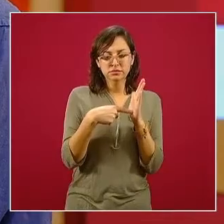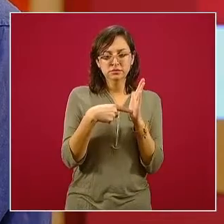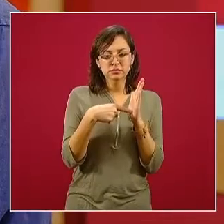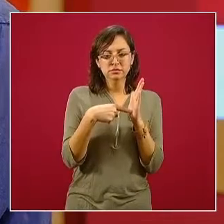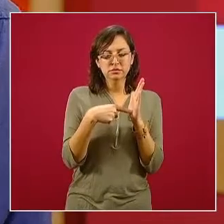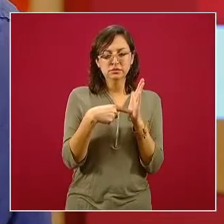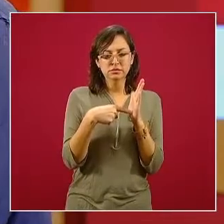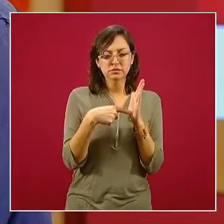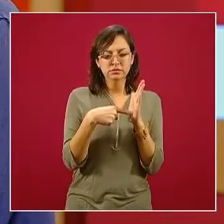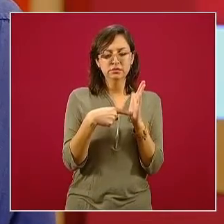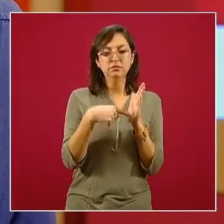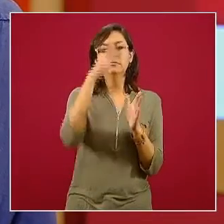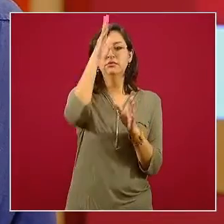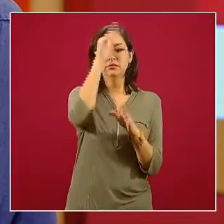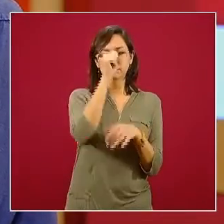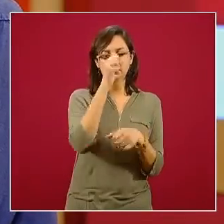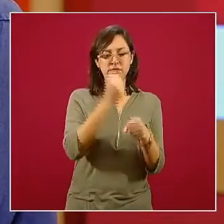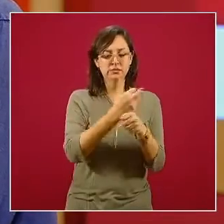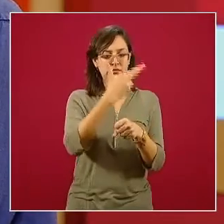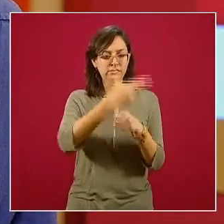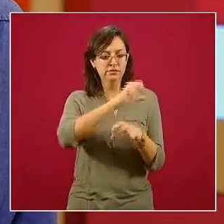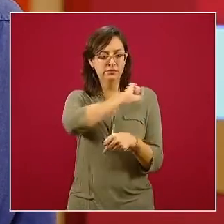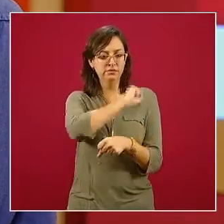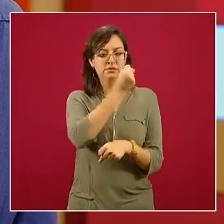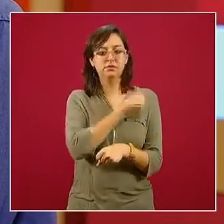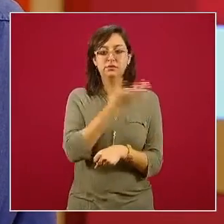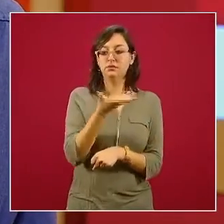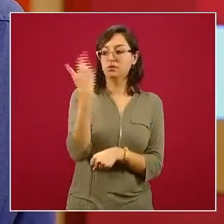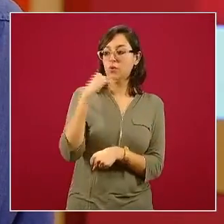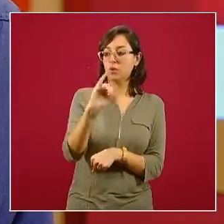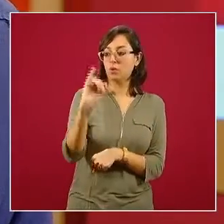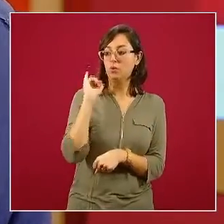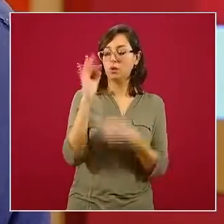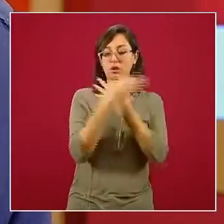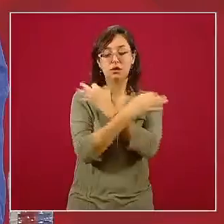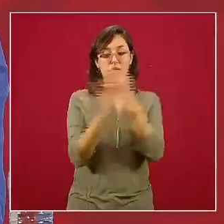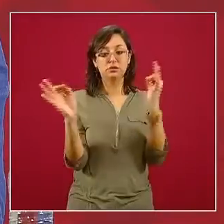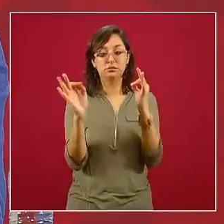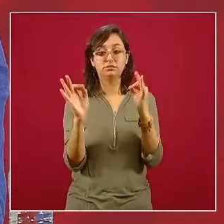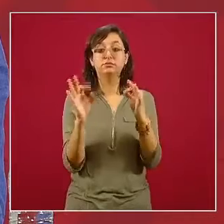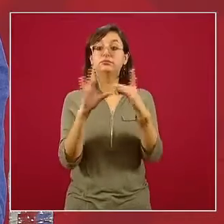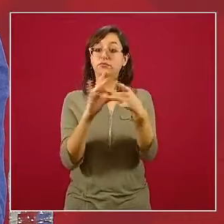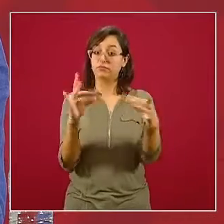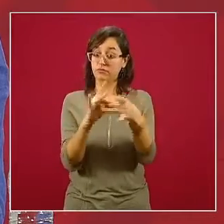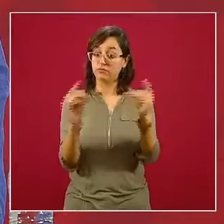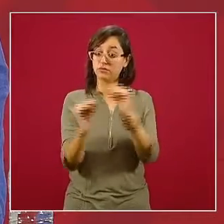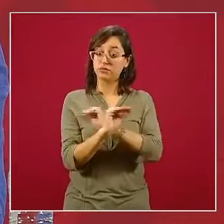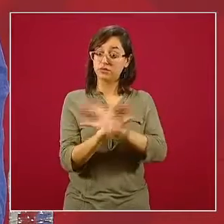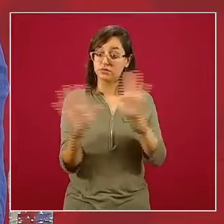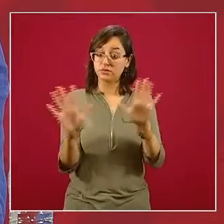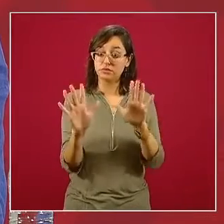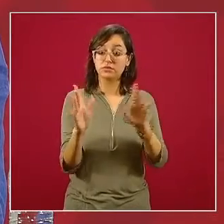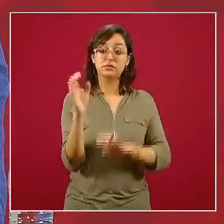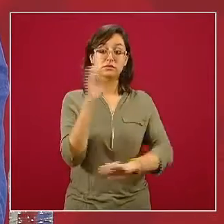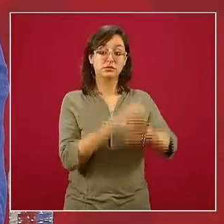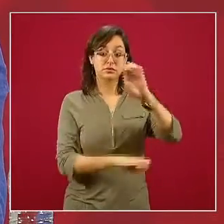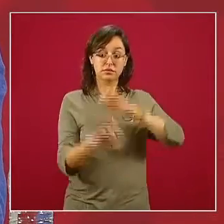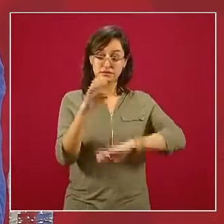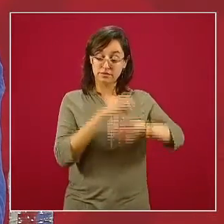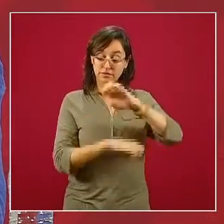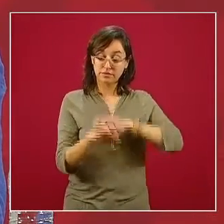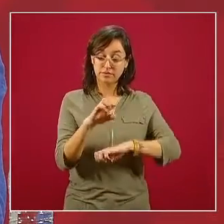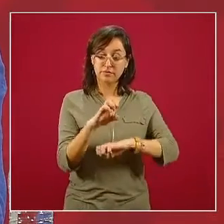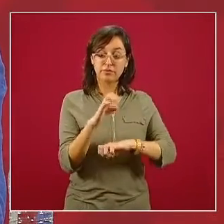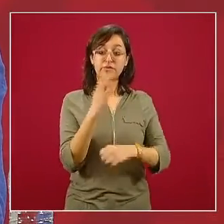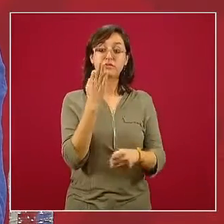referencia el acuerdo del secretario de Salud publicado el jueves, en el que se especifica que las empresas que